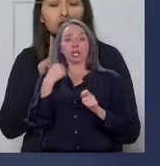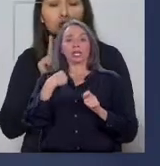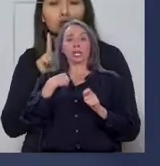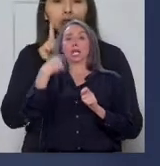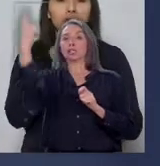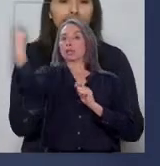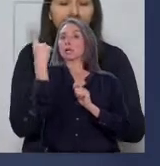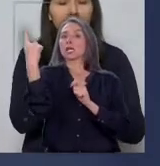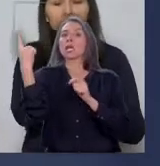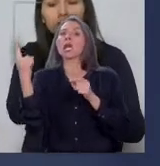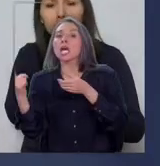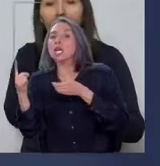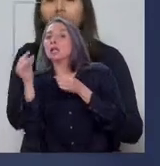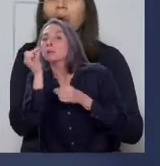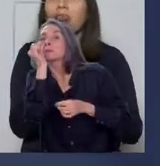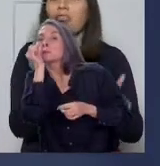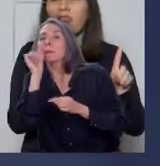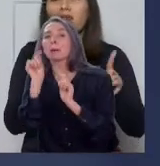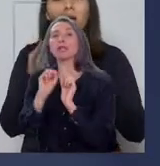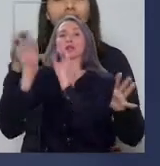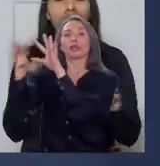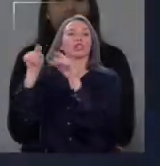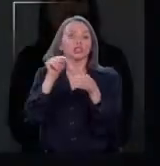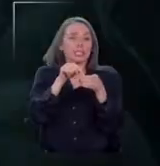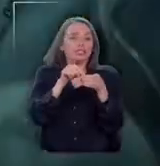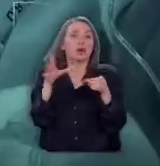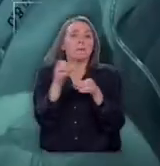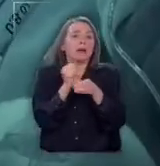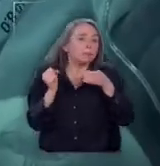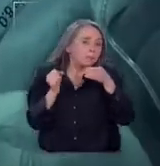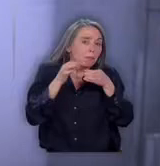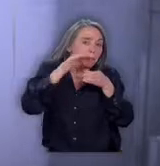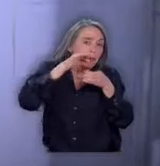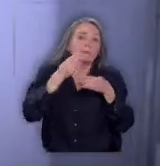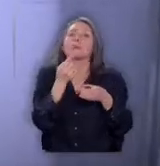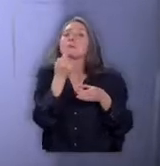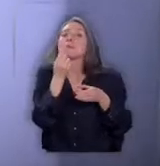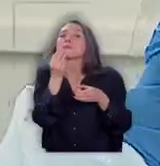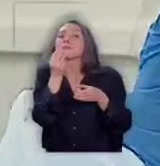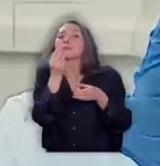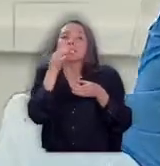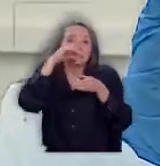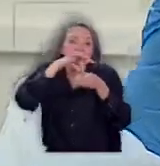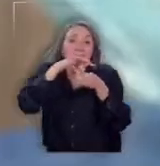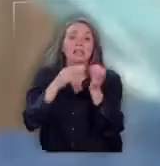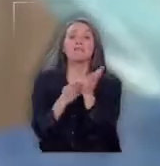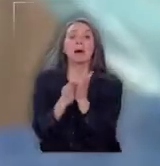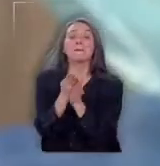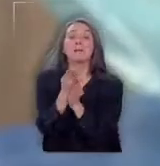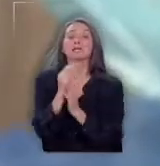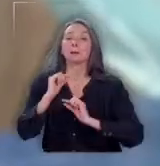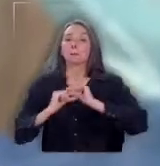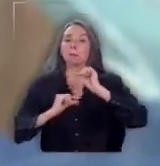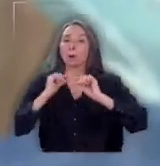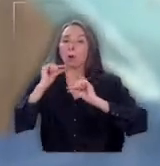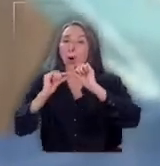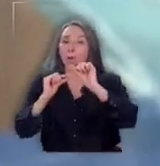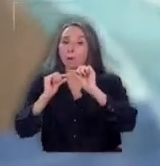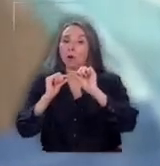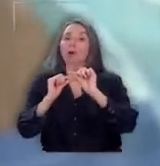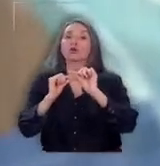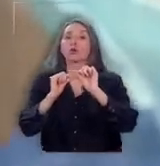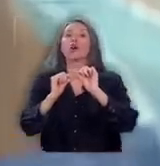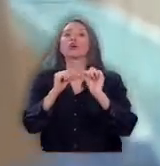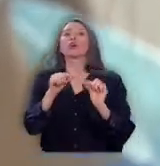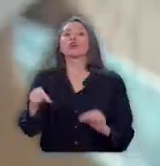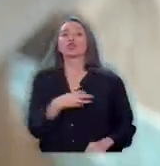eh más rápido de aplicar eh etcétera el test de saliva comenzará a aplicarse progresivamente en los servicios de